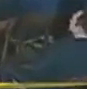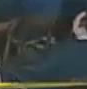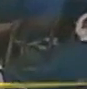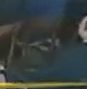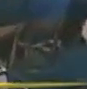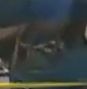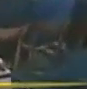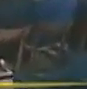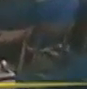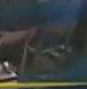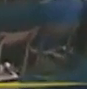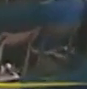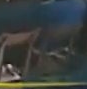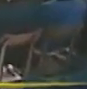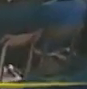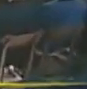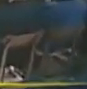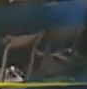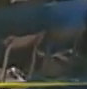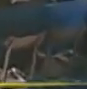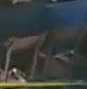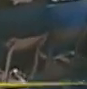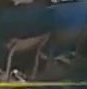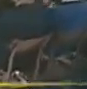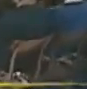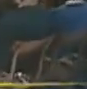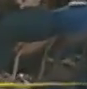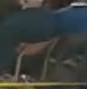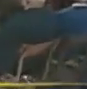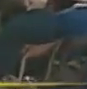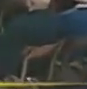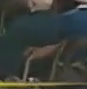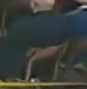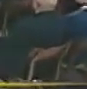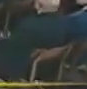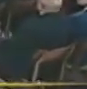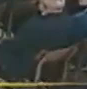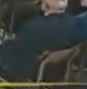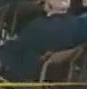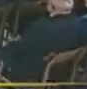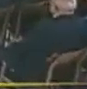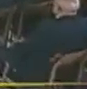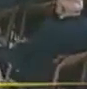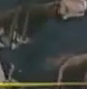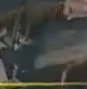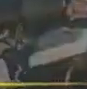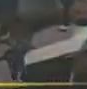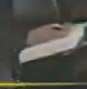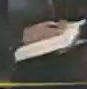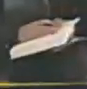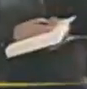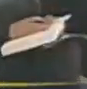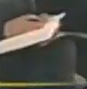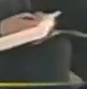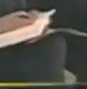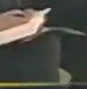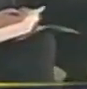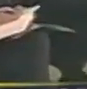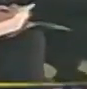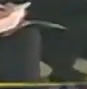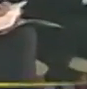Venezuela, superintendente tributario, diputados de la Asamblea Nacional, representantes de las distintas